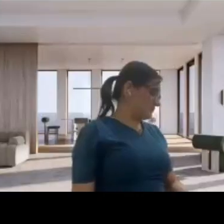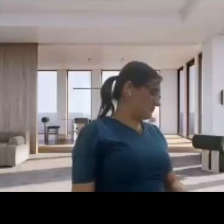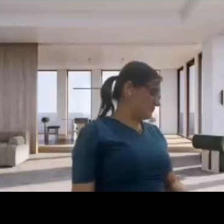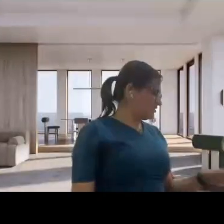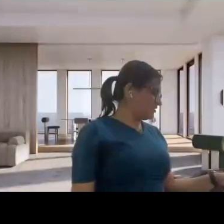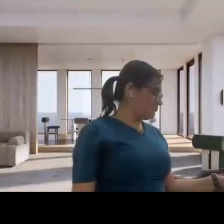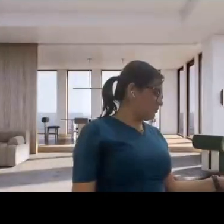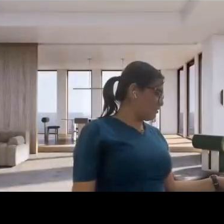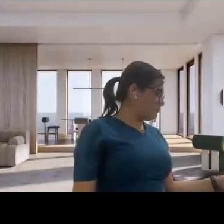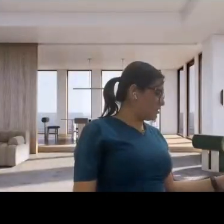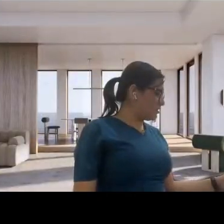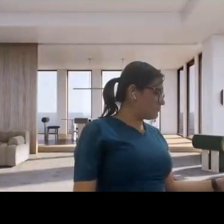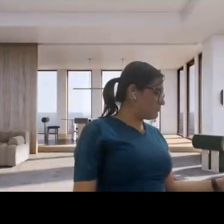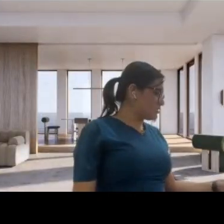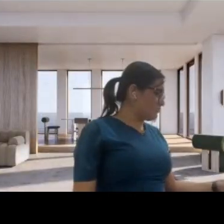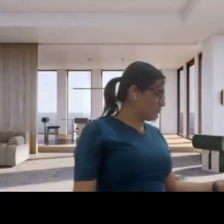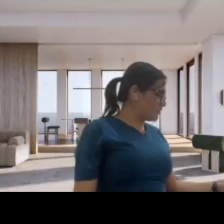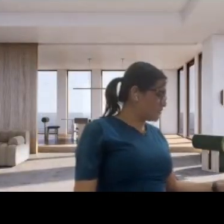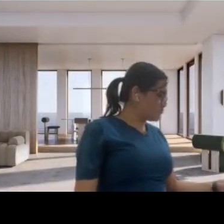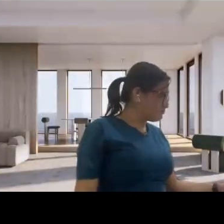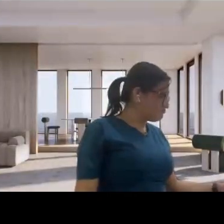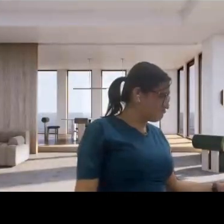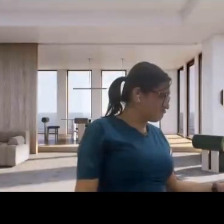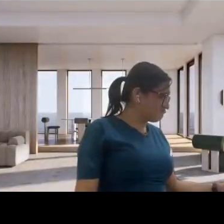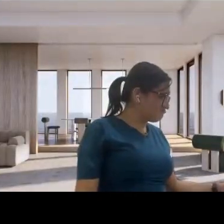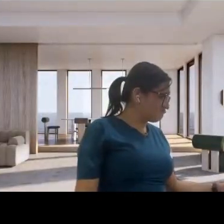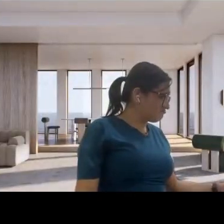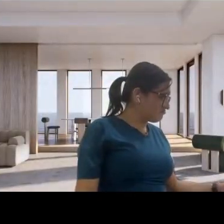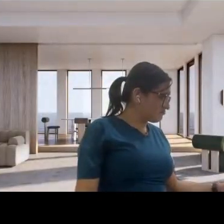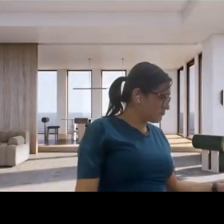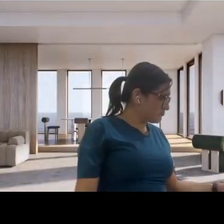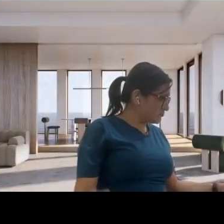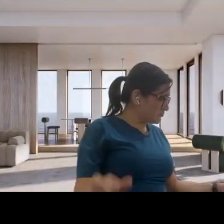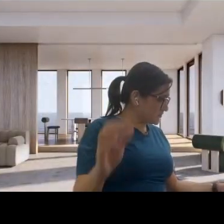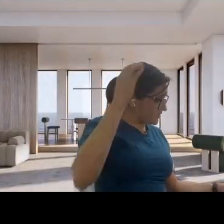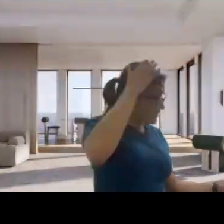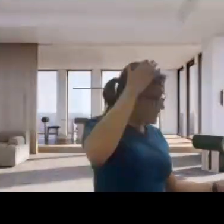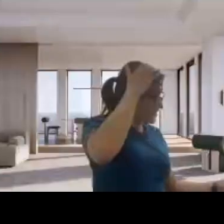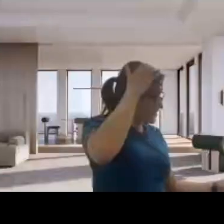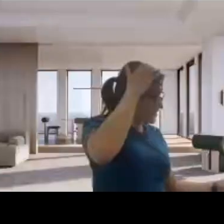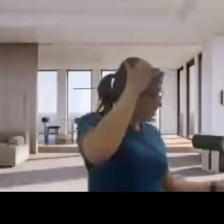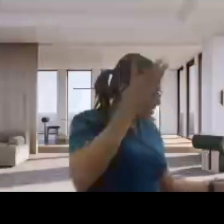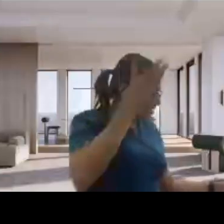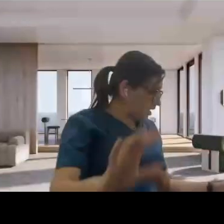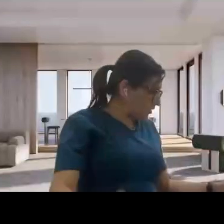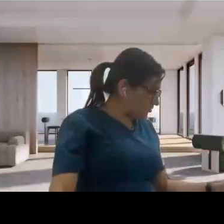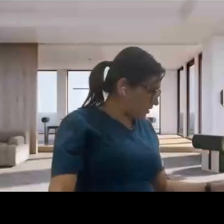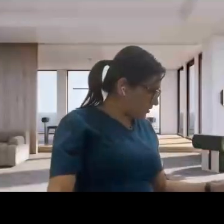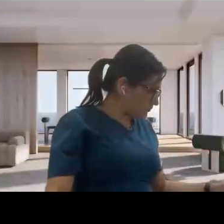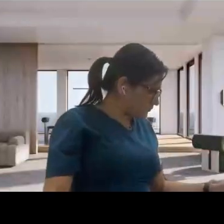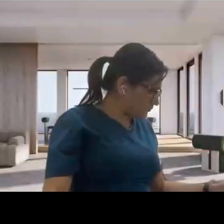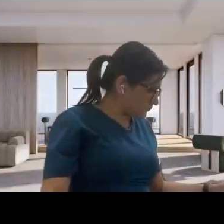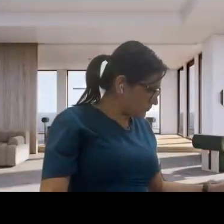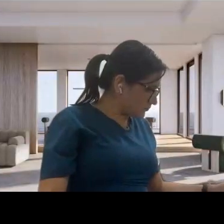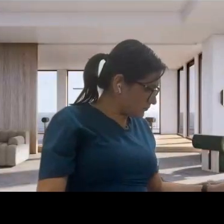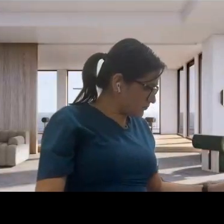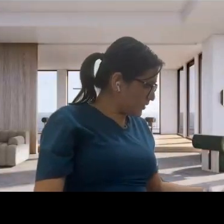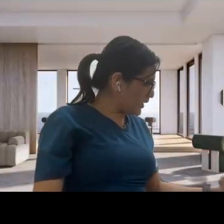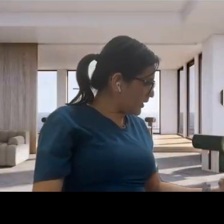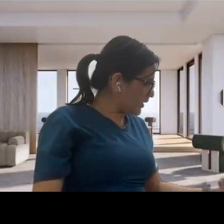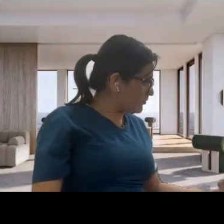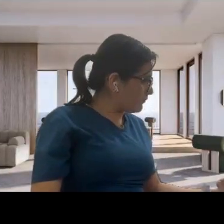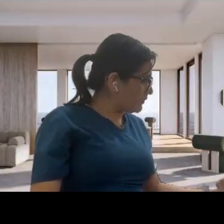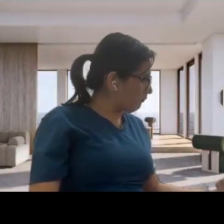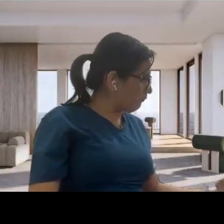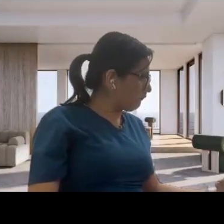defensiva. Exacto, que era lo que les decía, ¿no? Me queda claro que hay mucho que trabajar, pero sería bueno protegernos mutuamente, los usuarios y prestadores de